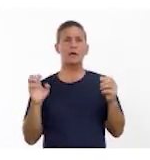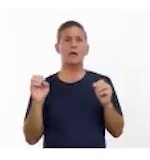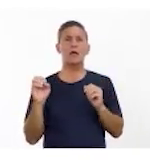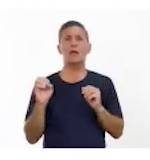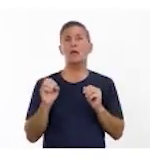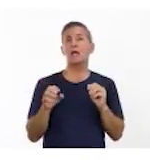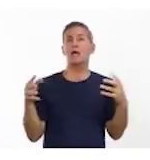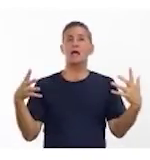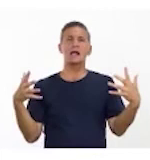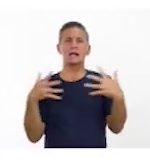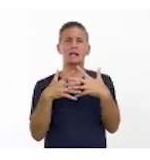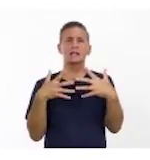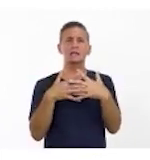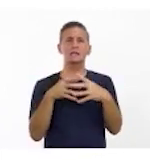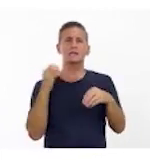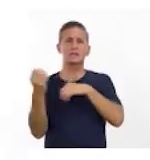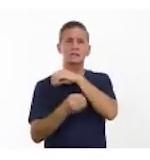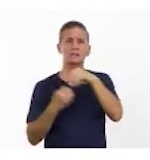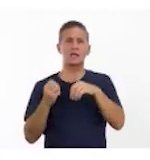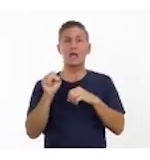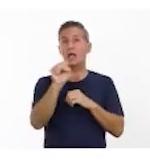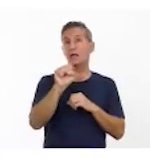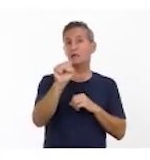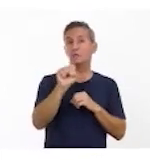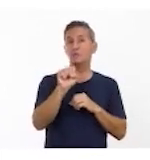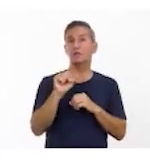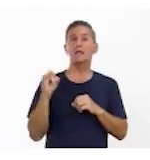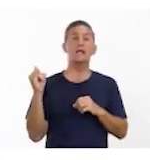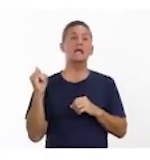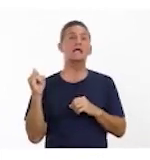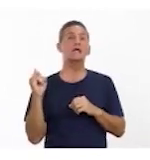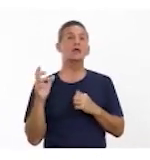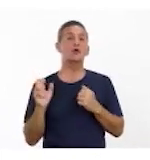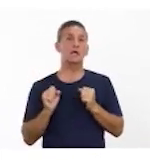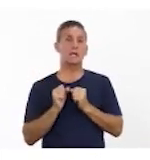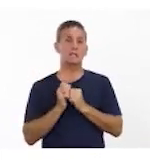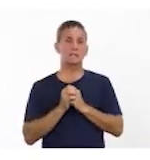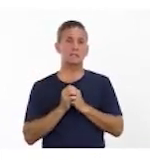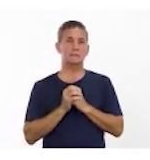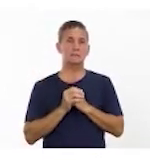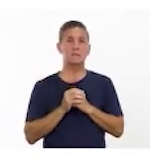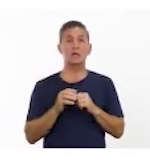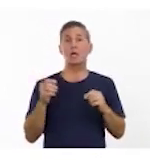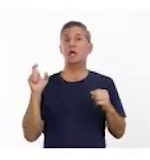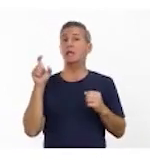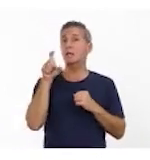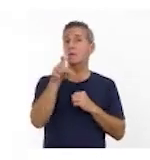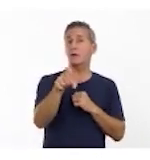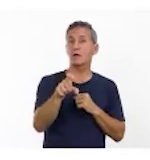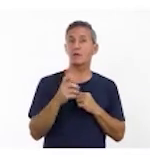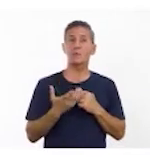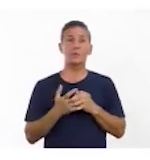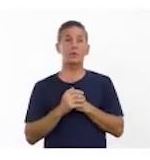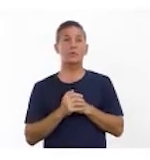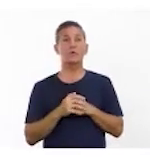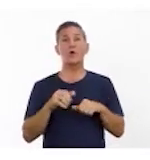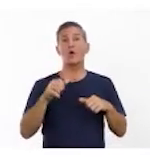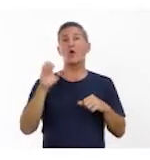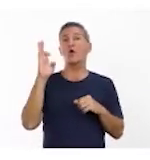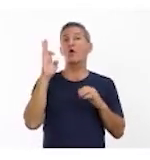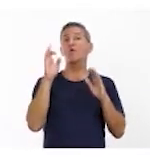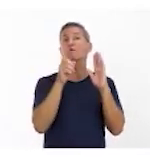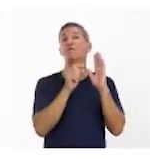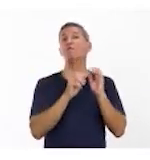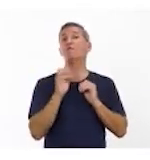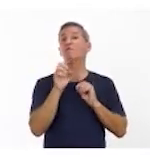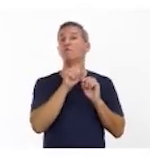de transformación entre las sustancias inorgánicas y, por último, formular las ecuaciones